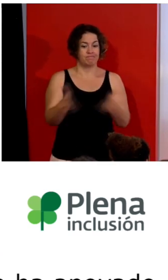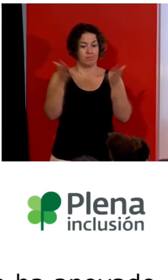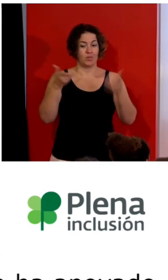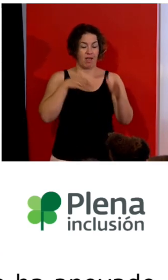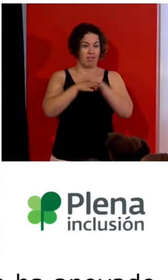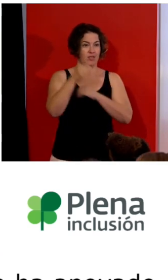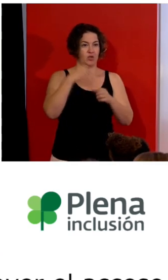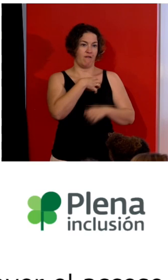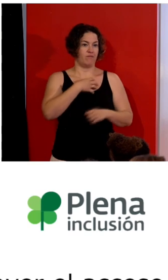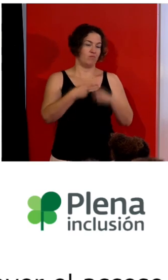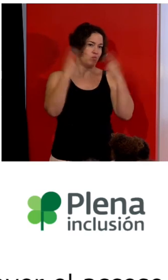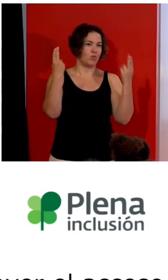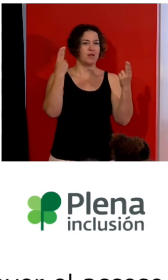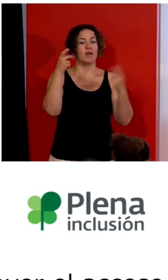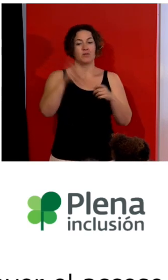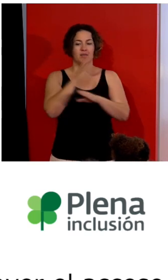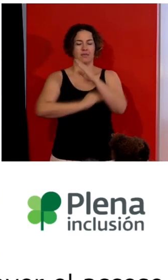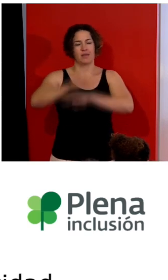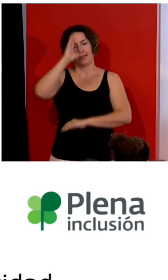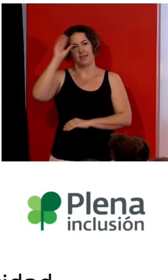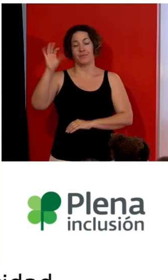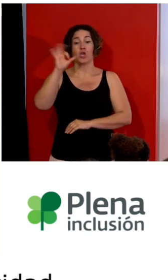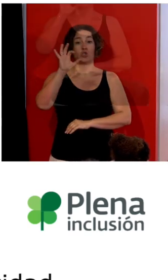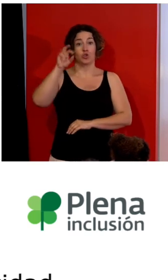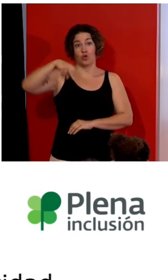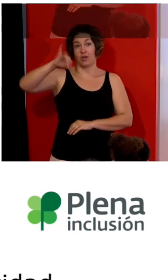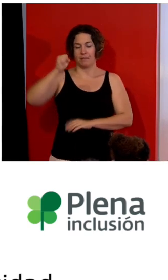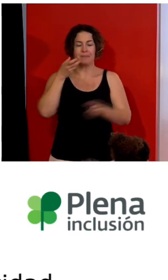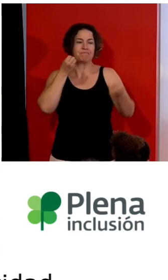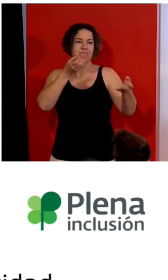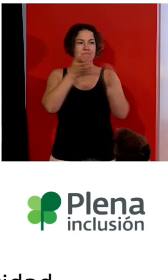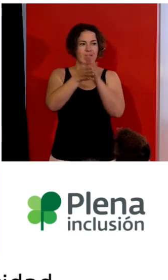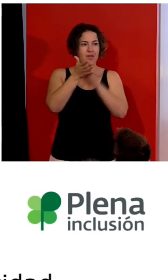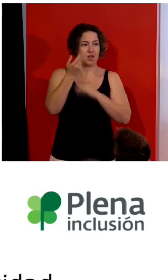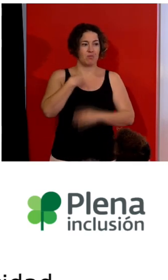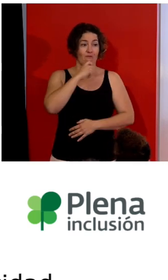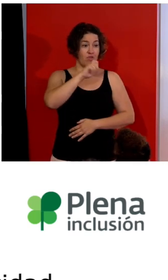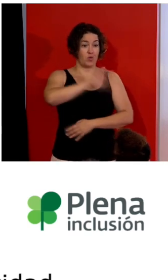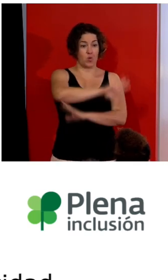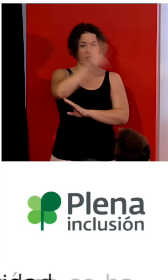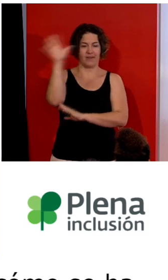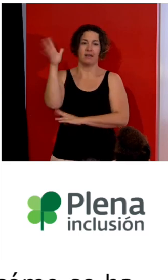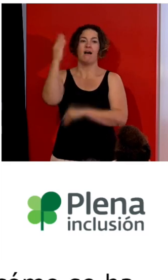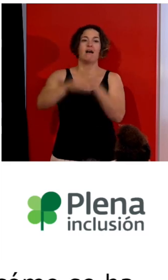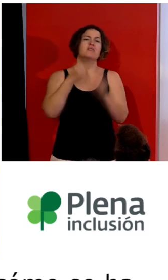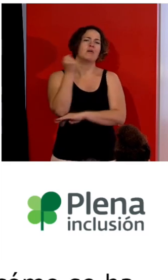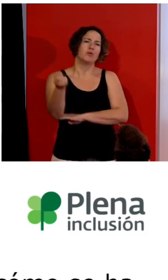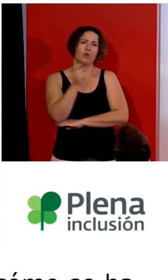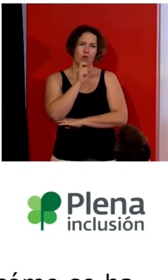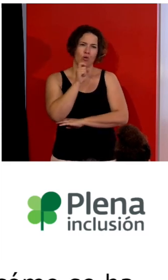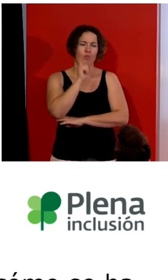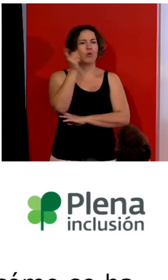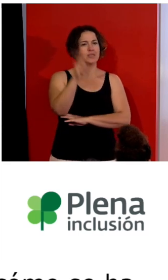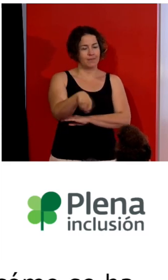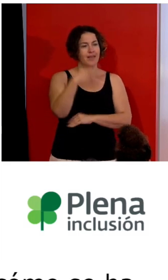intelectual. Sonia os va a compartir cómo se ha hecho desde Fundación Universia este apoyo y cómo también hacen